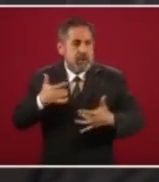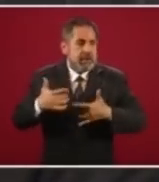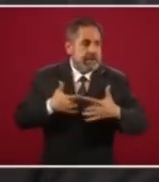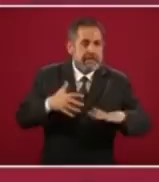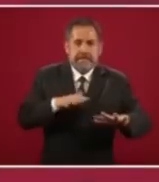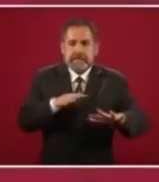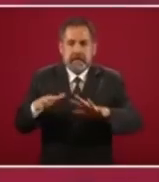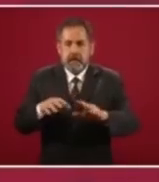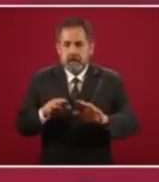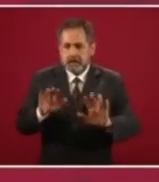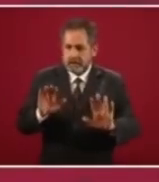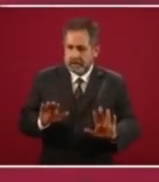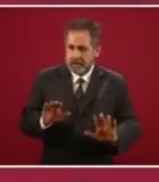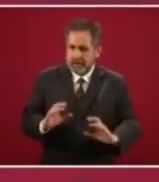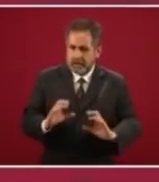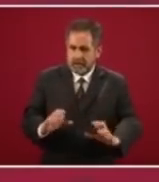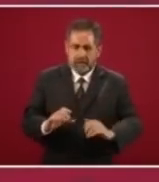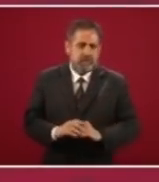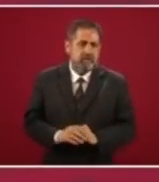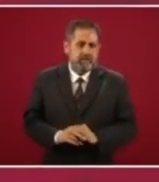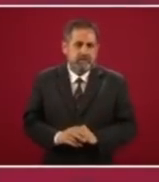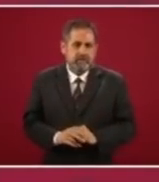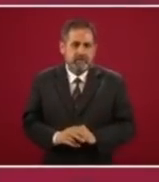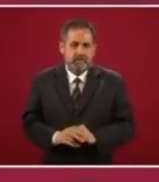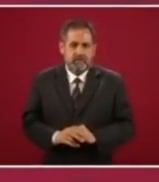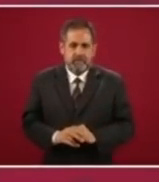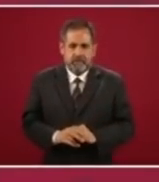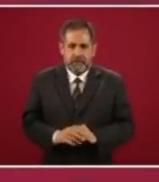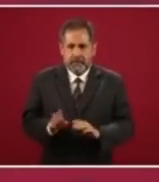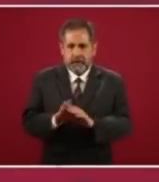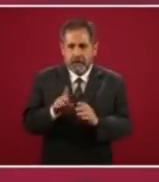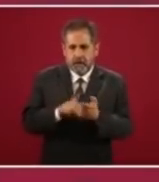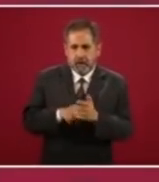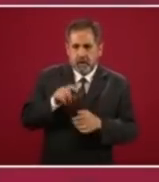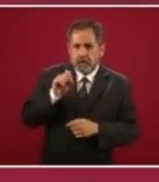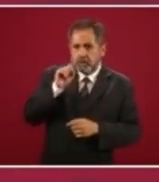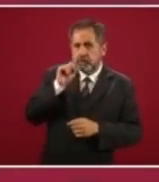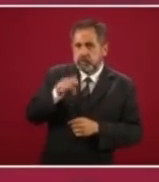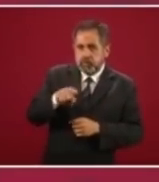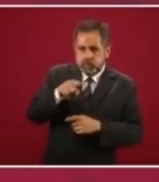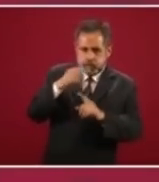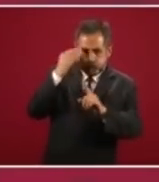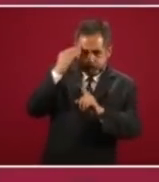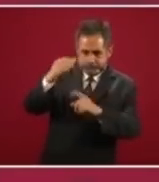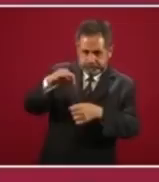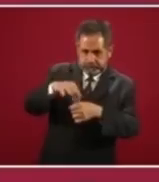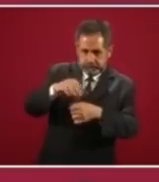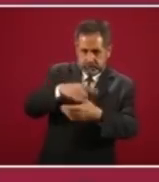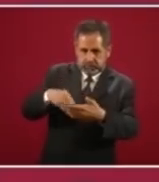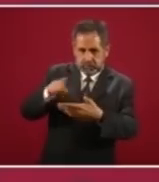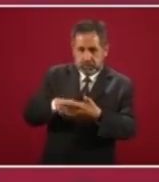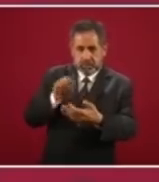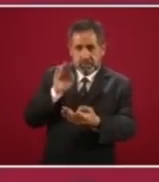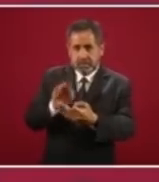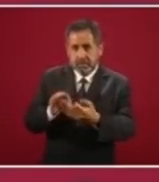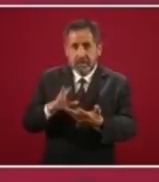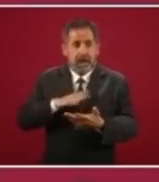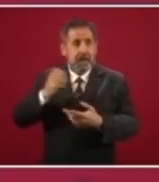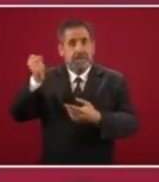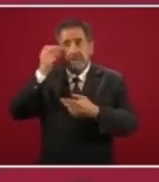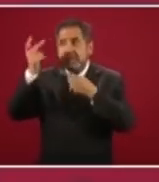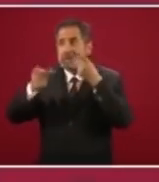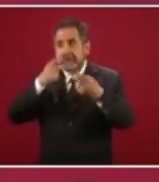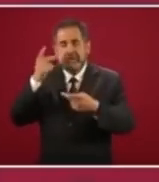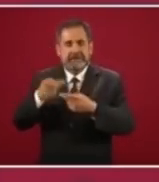mundo. O sea, en los tiempos electorales, cuando hay